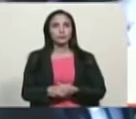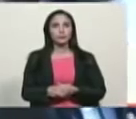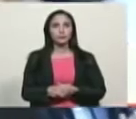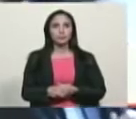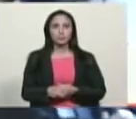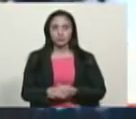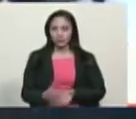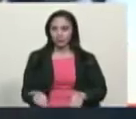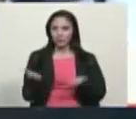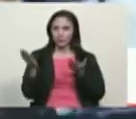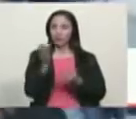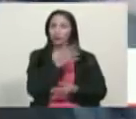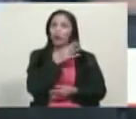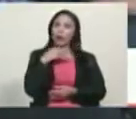es un joven historiador nuestro,